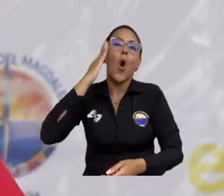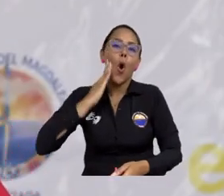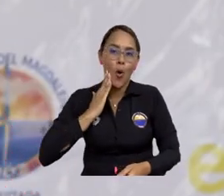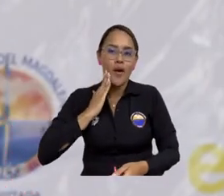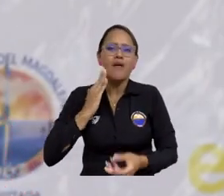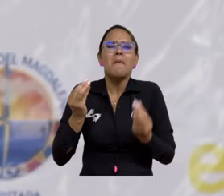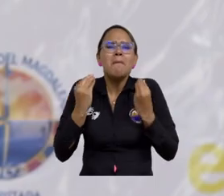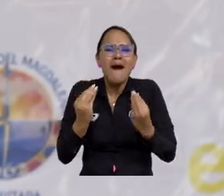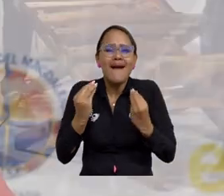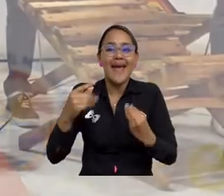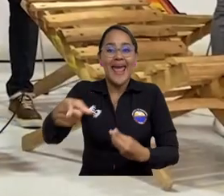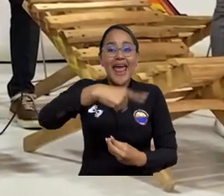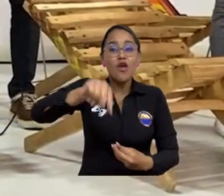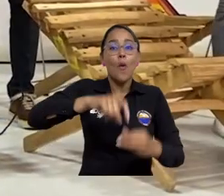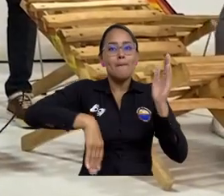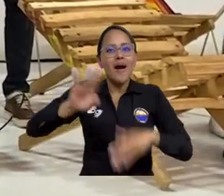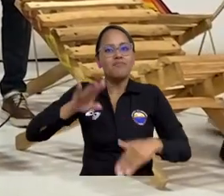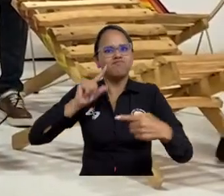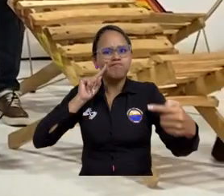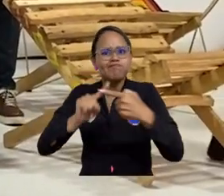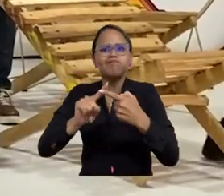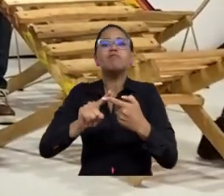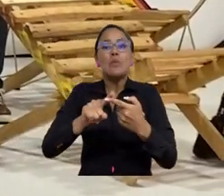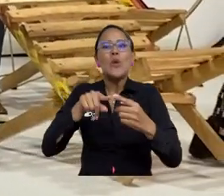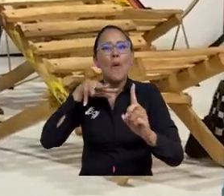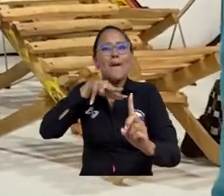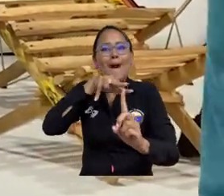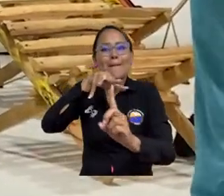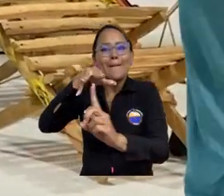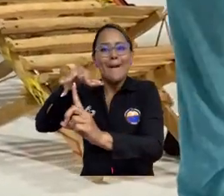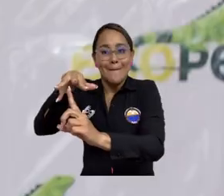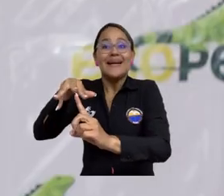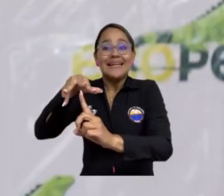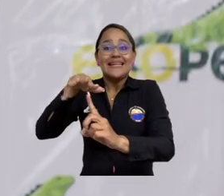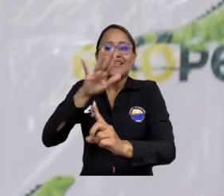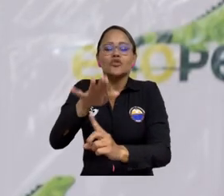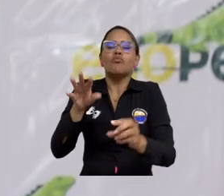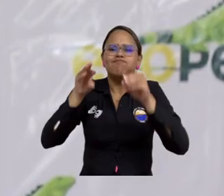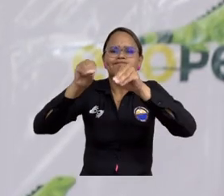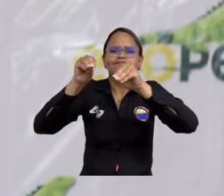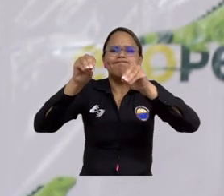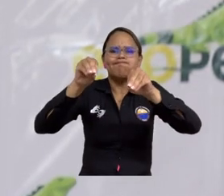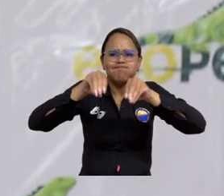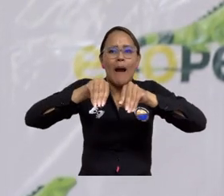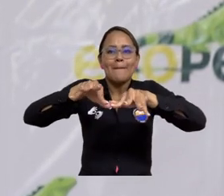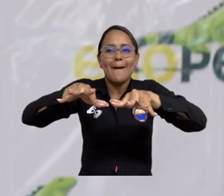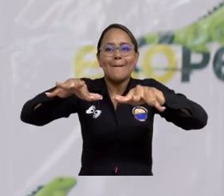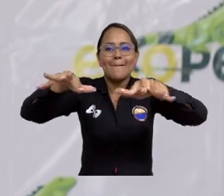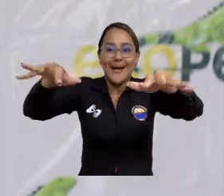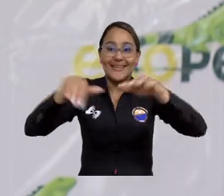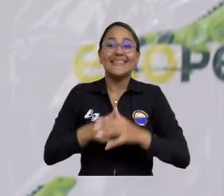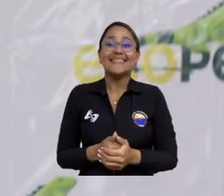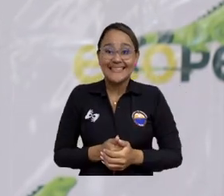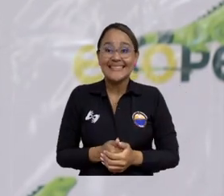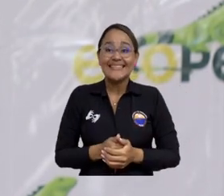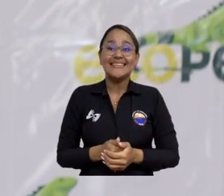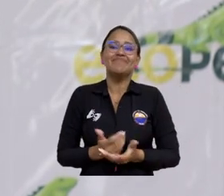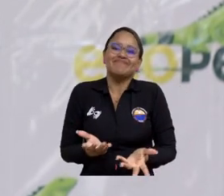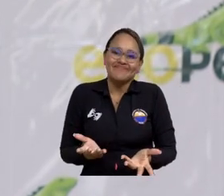los jóvenes para que ellos sean los impulsores y los transmisores de ese